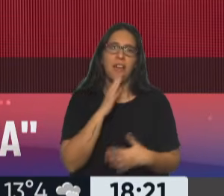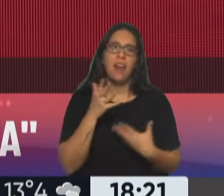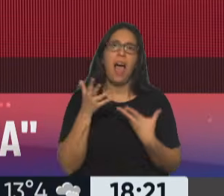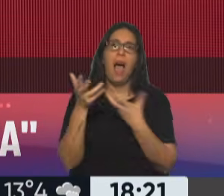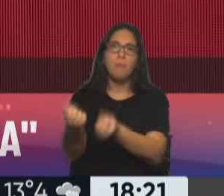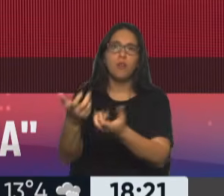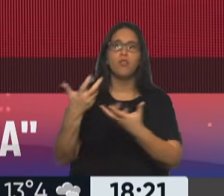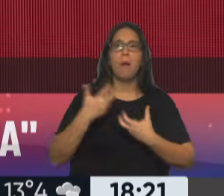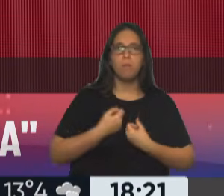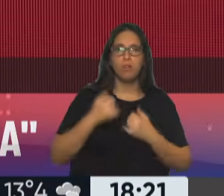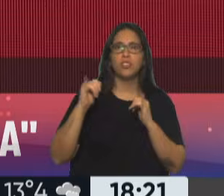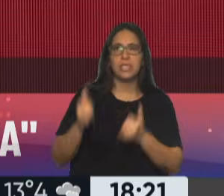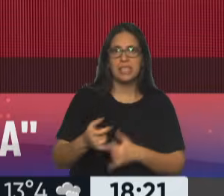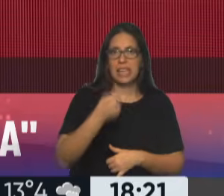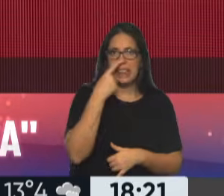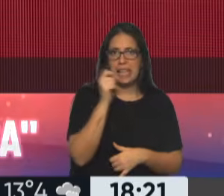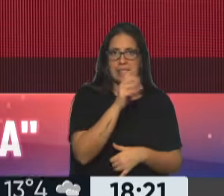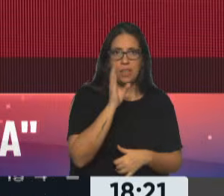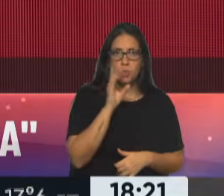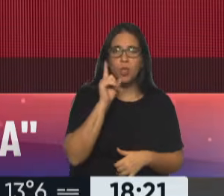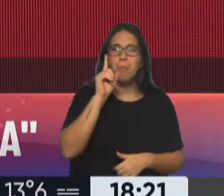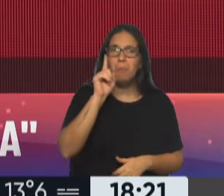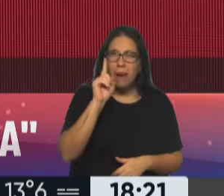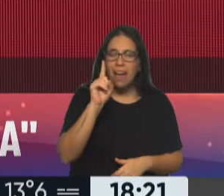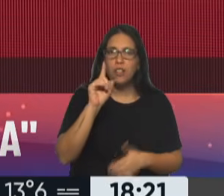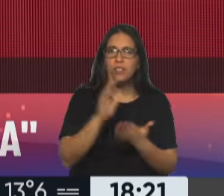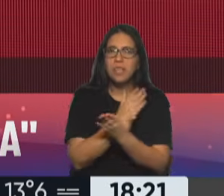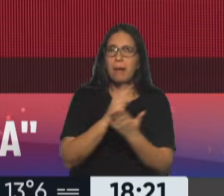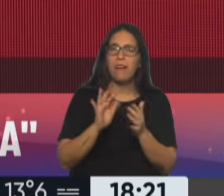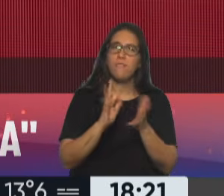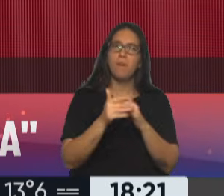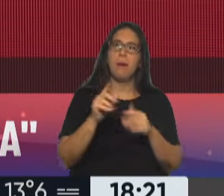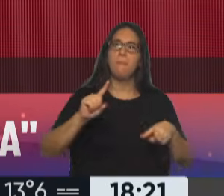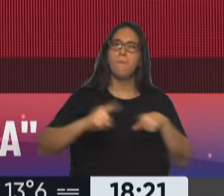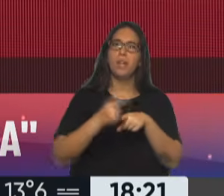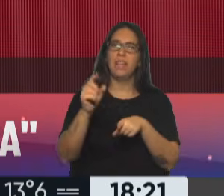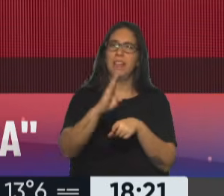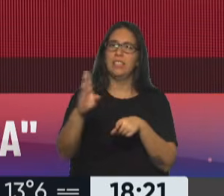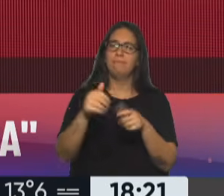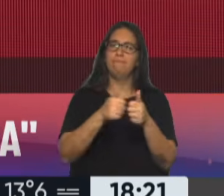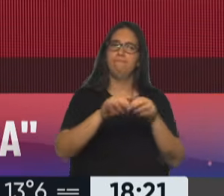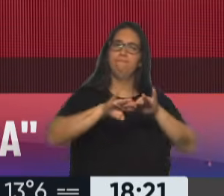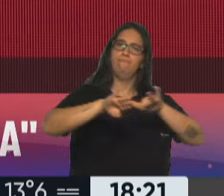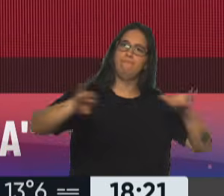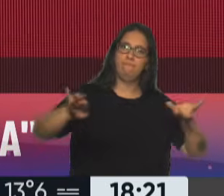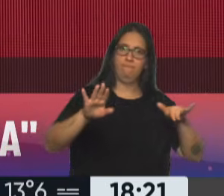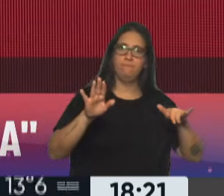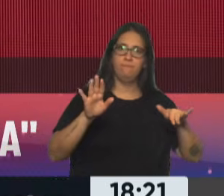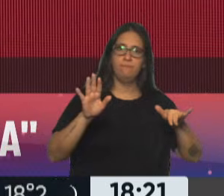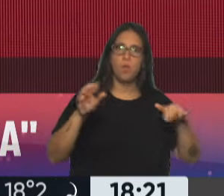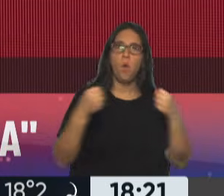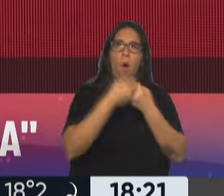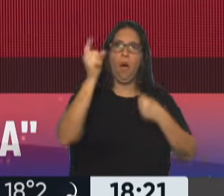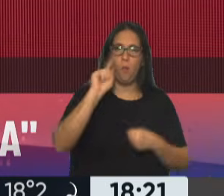estratégico en Oriente Medio para los intereses de Estados Unidos, pero sí separarse un poco de la política de Netanyahu, y eso también se va a ver reflejado en